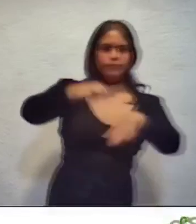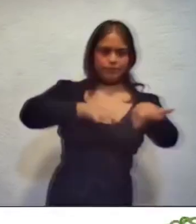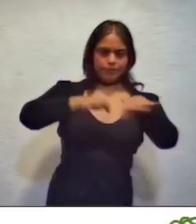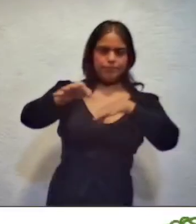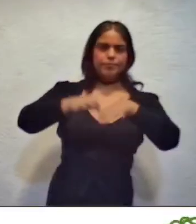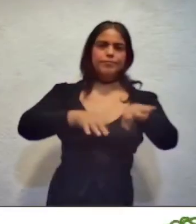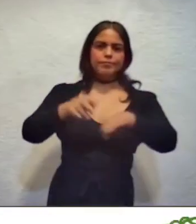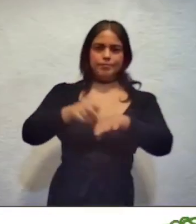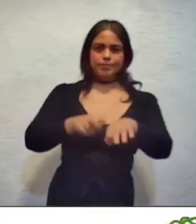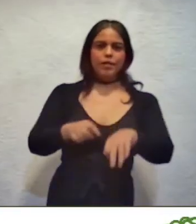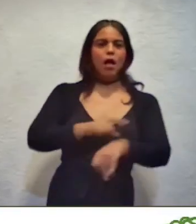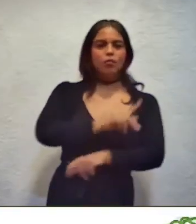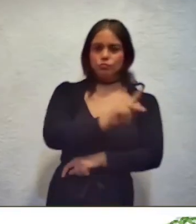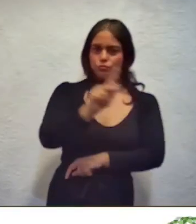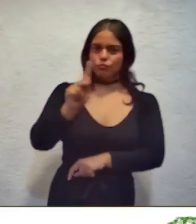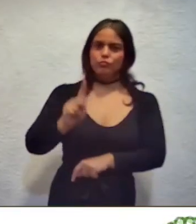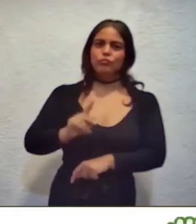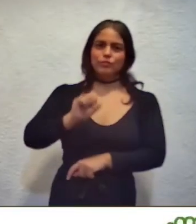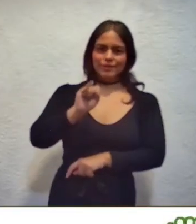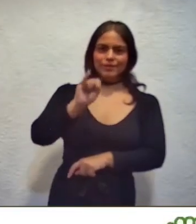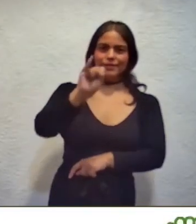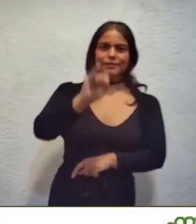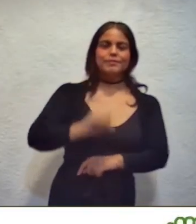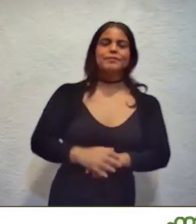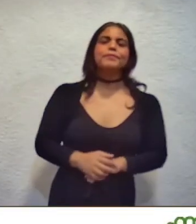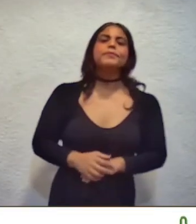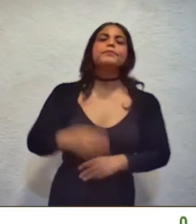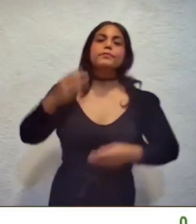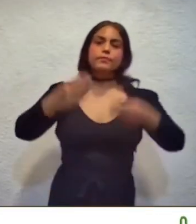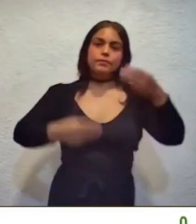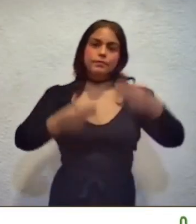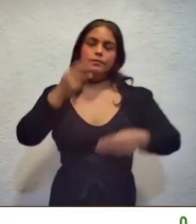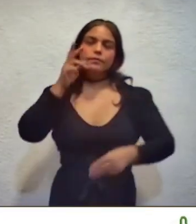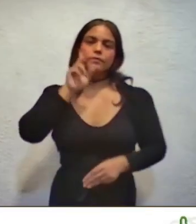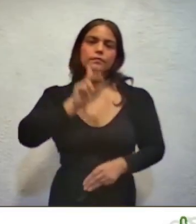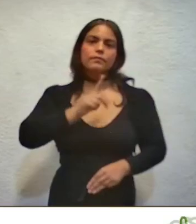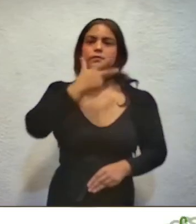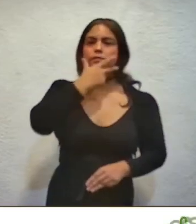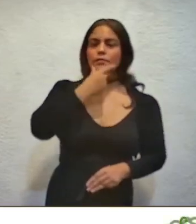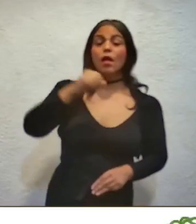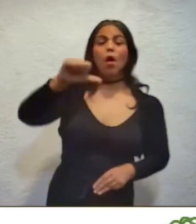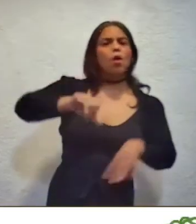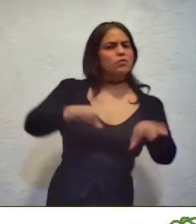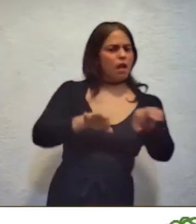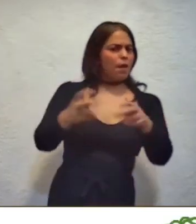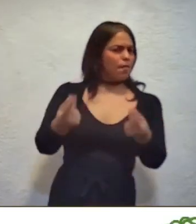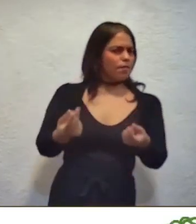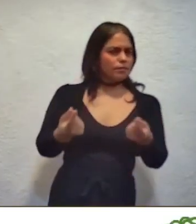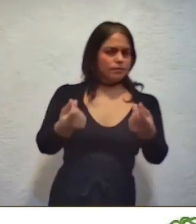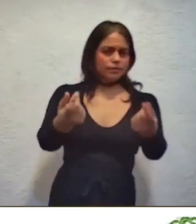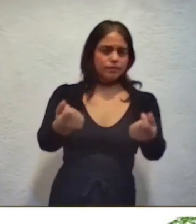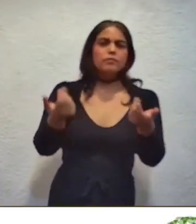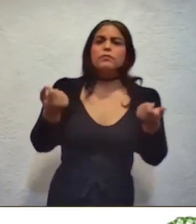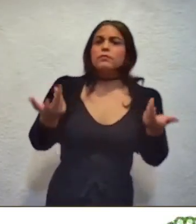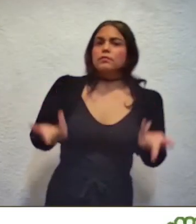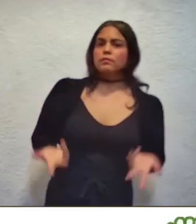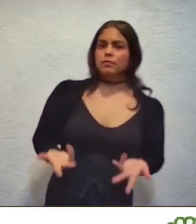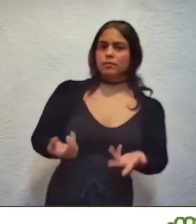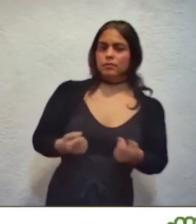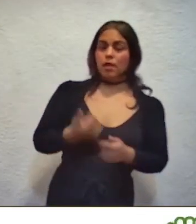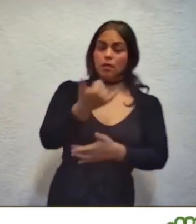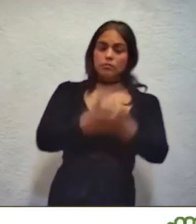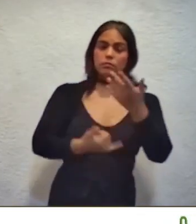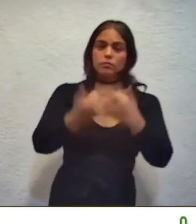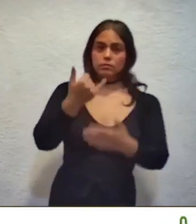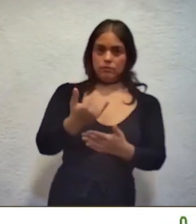votos. Gracias, secretario. Magistrada, magistrados, a efecto de agilizar los trabajos de la presente sesión, los proyectos